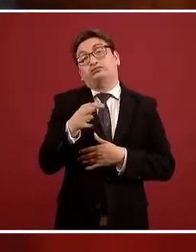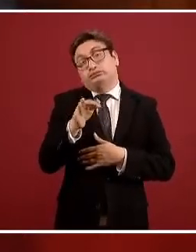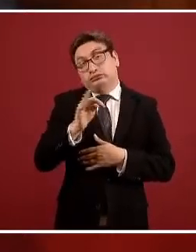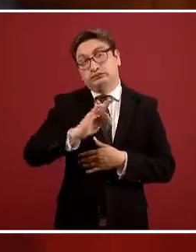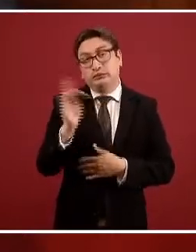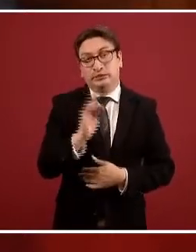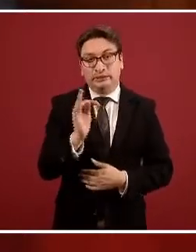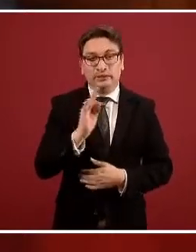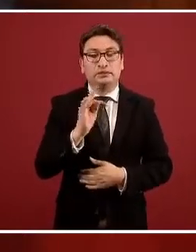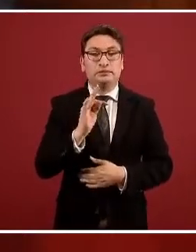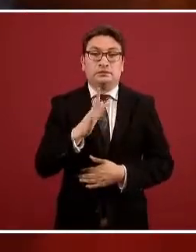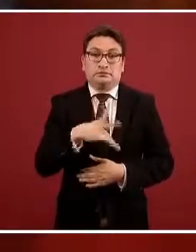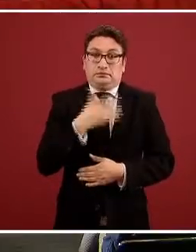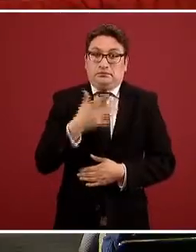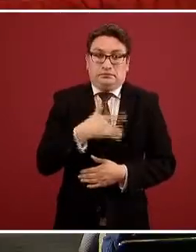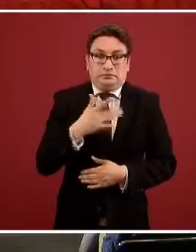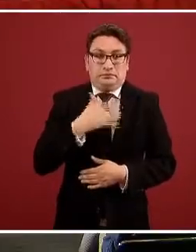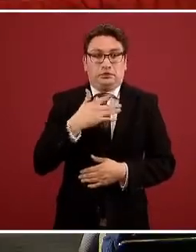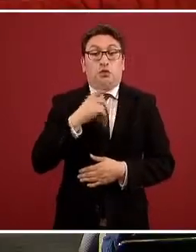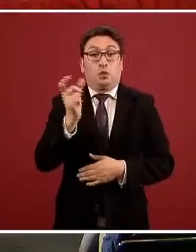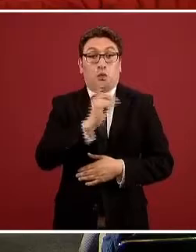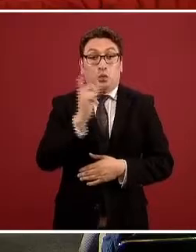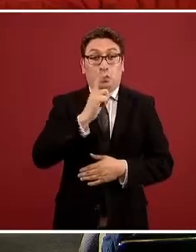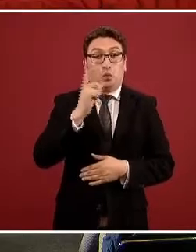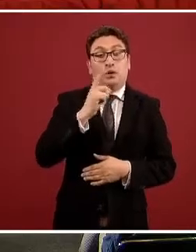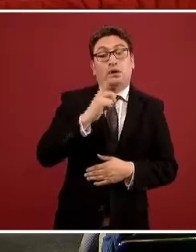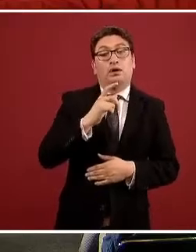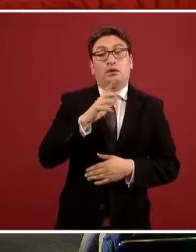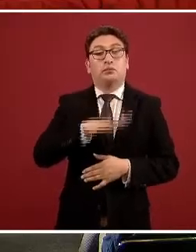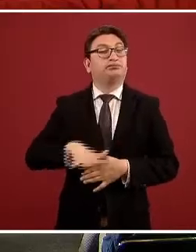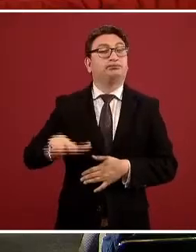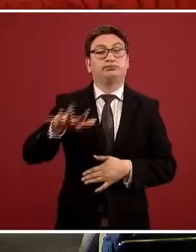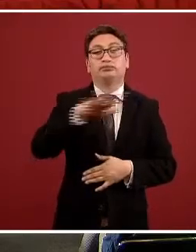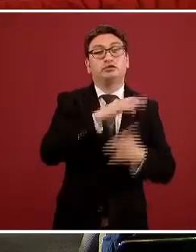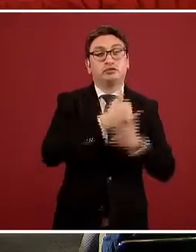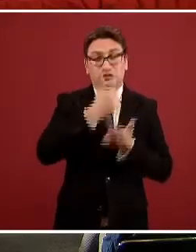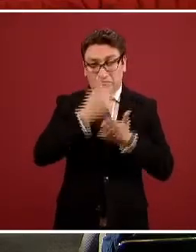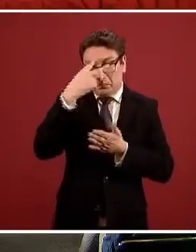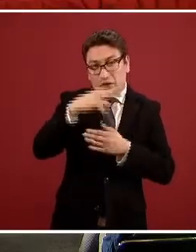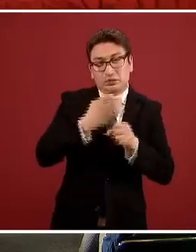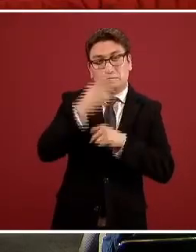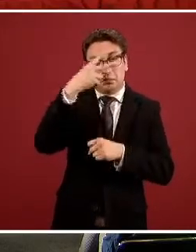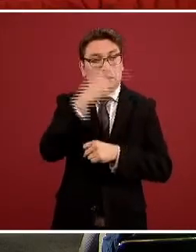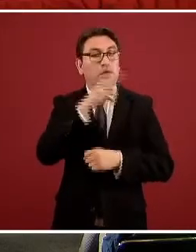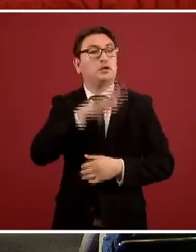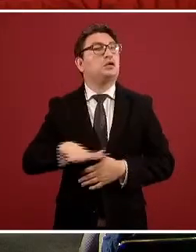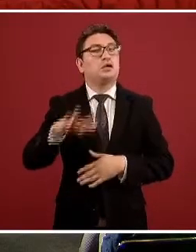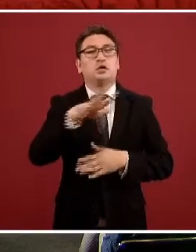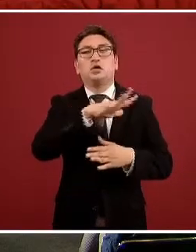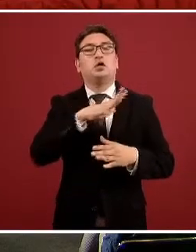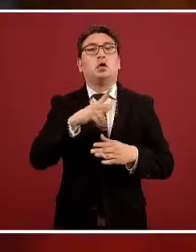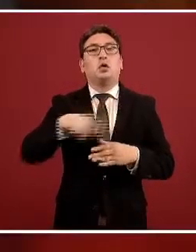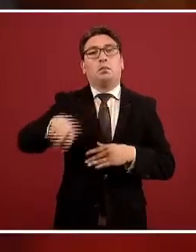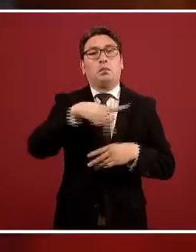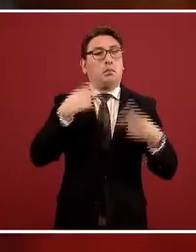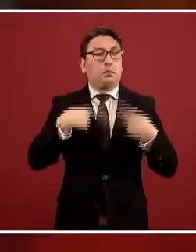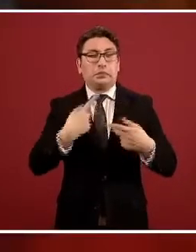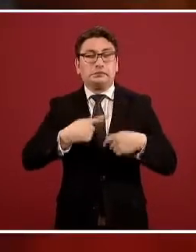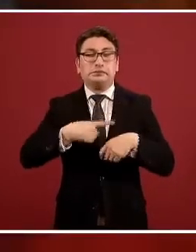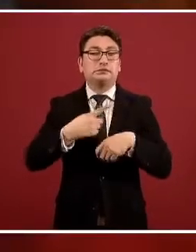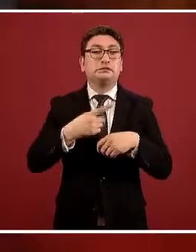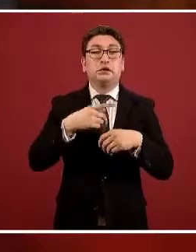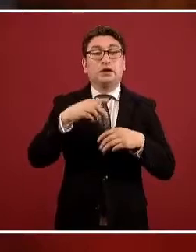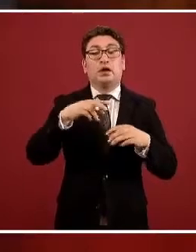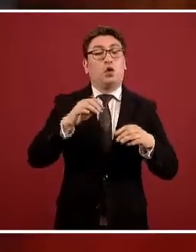el pico o la situación más crítica en el Valle de México, Ciudad de México y Estado de México, ¿cuántas camas